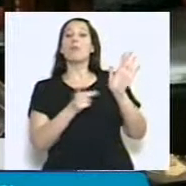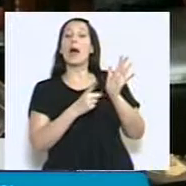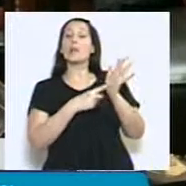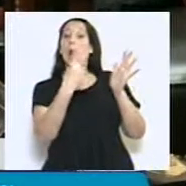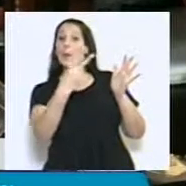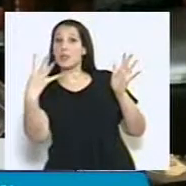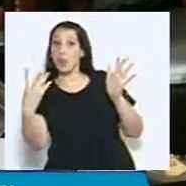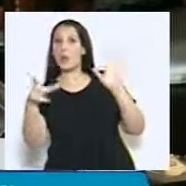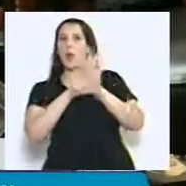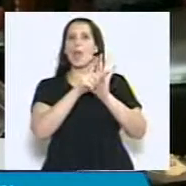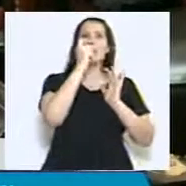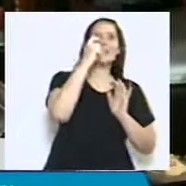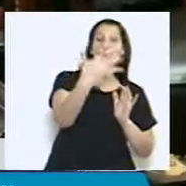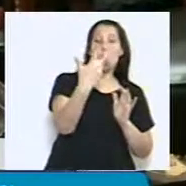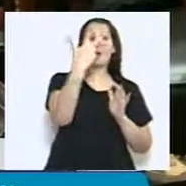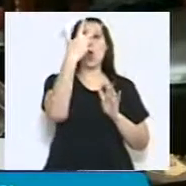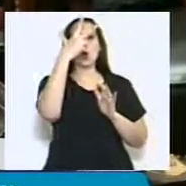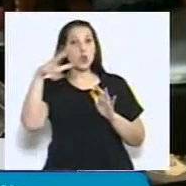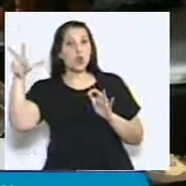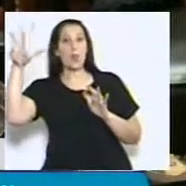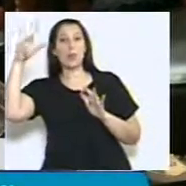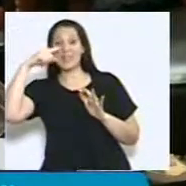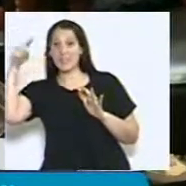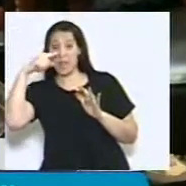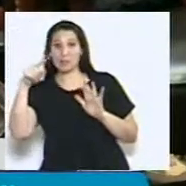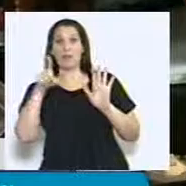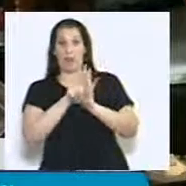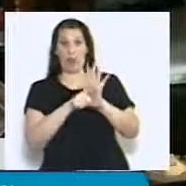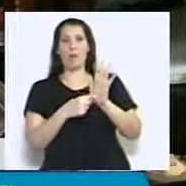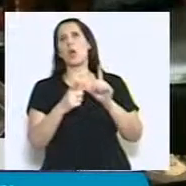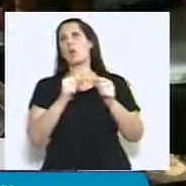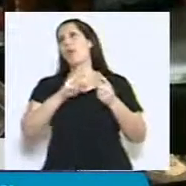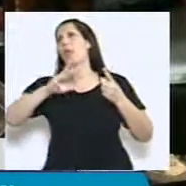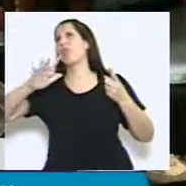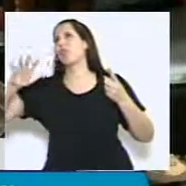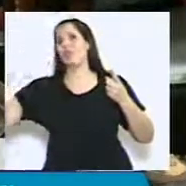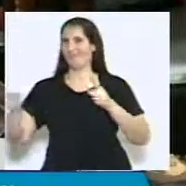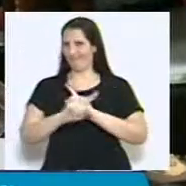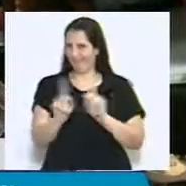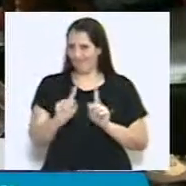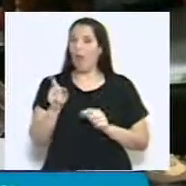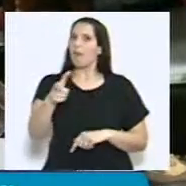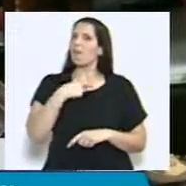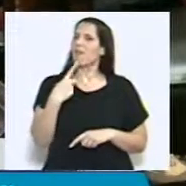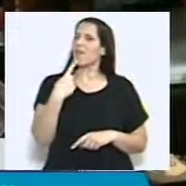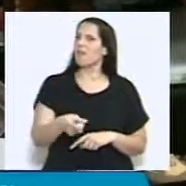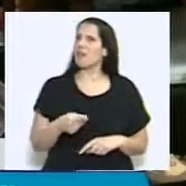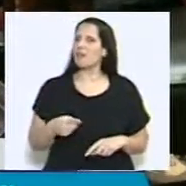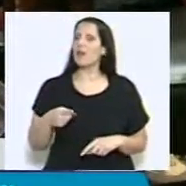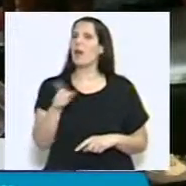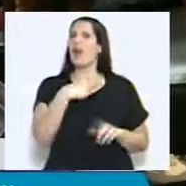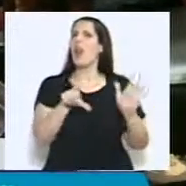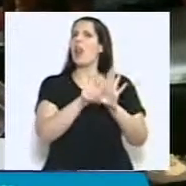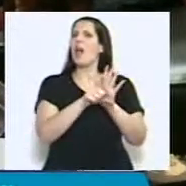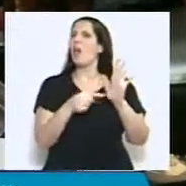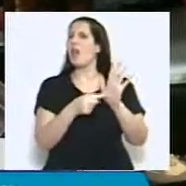ley 25.877, que para no marearnos con los números de leyes y de artículos, quiero decir que es una